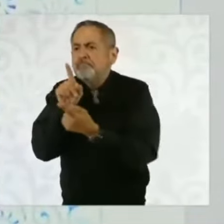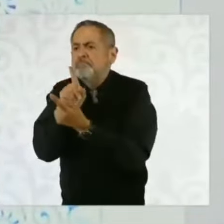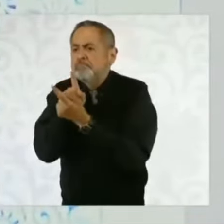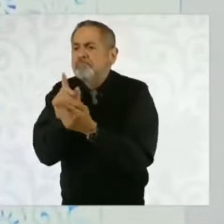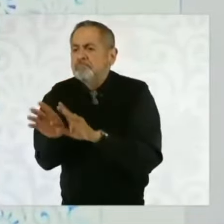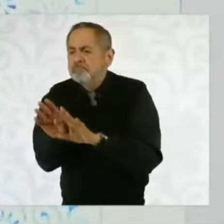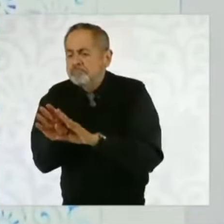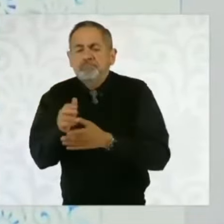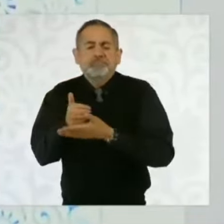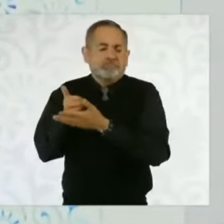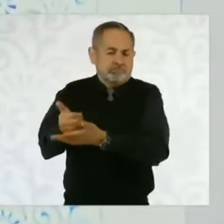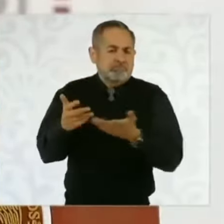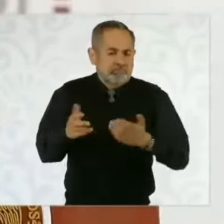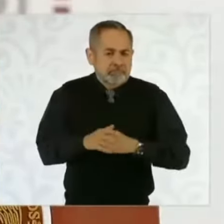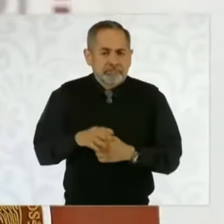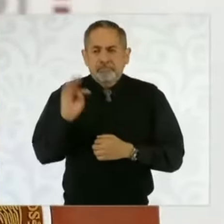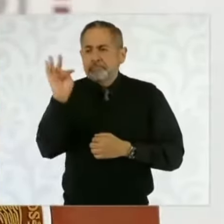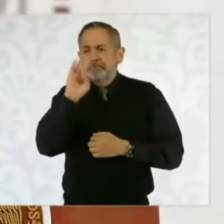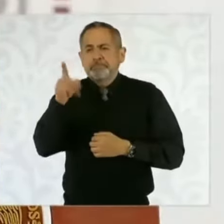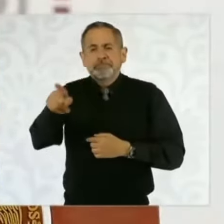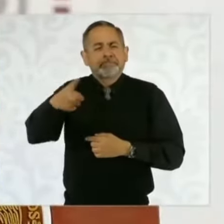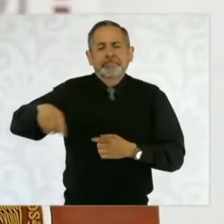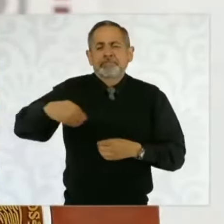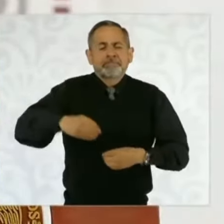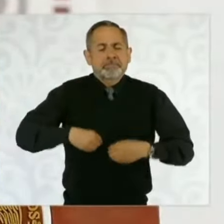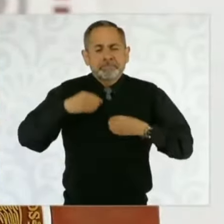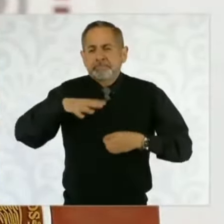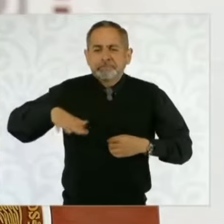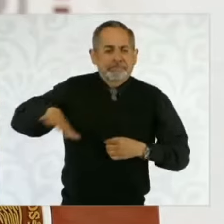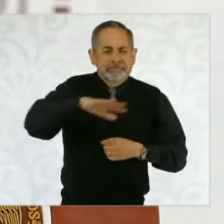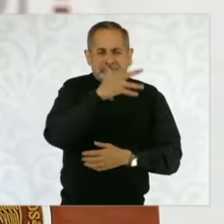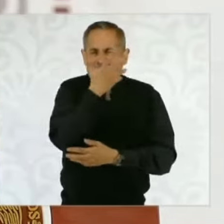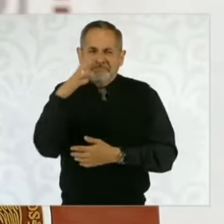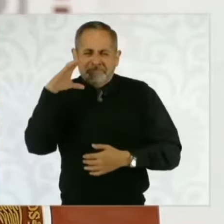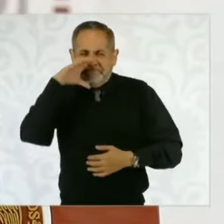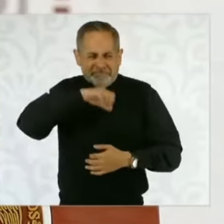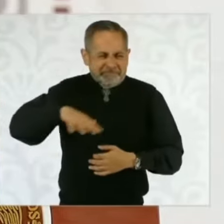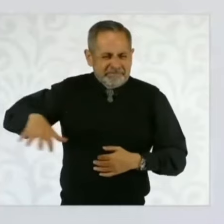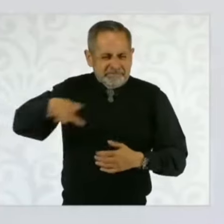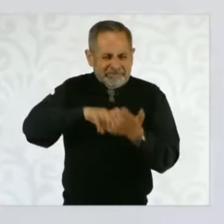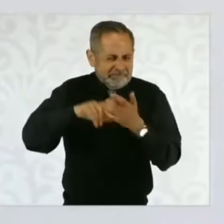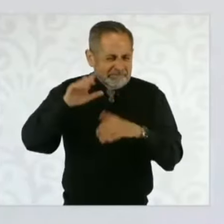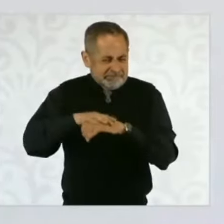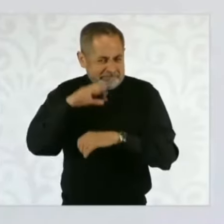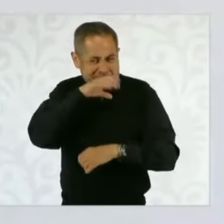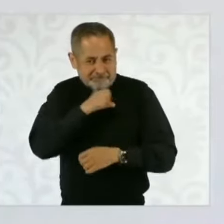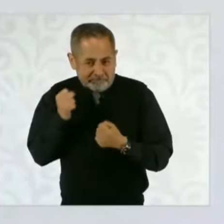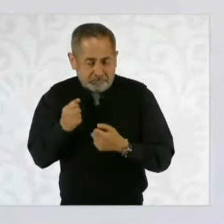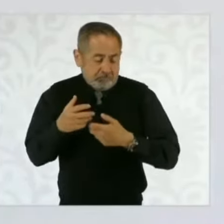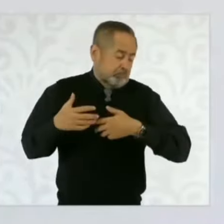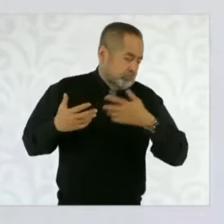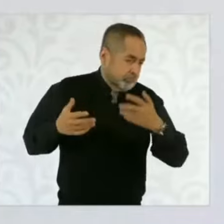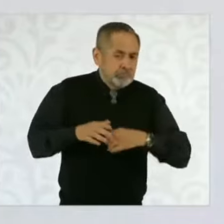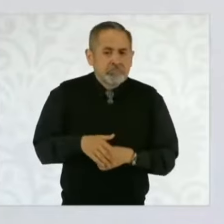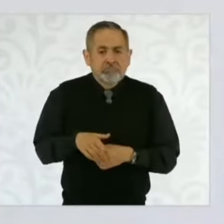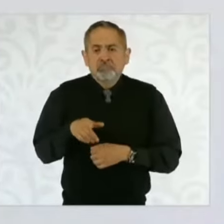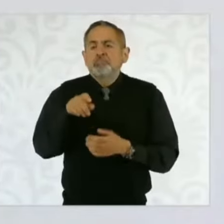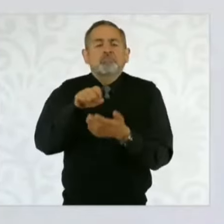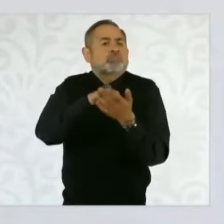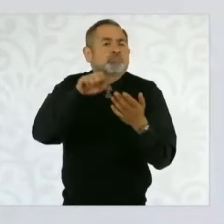en un lugar tropical por ejemplo pues pueden eh tener donde hay